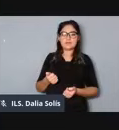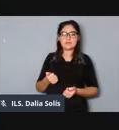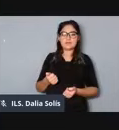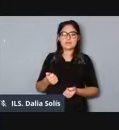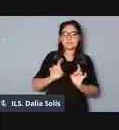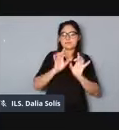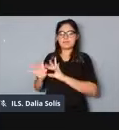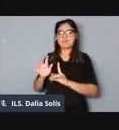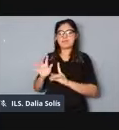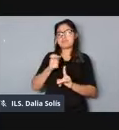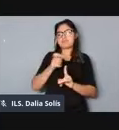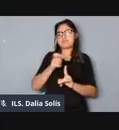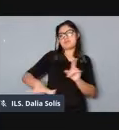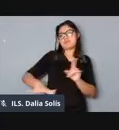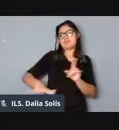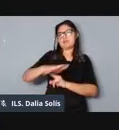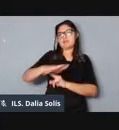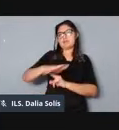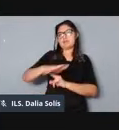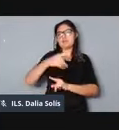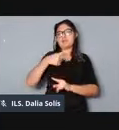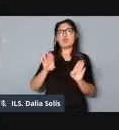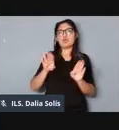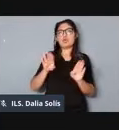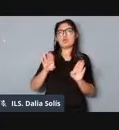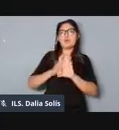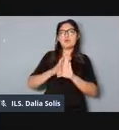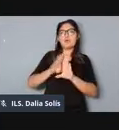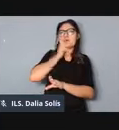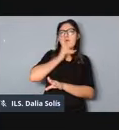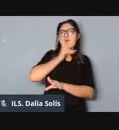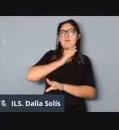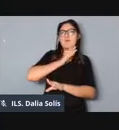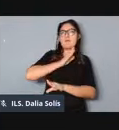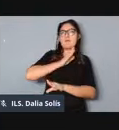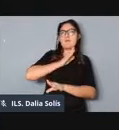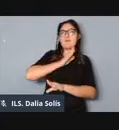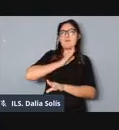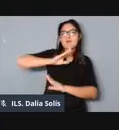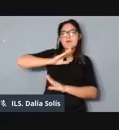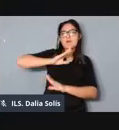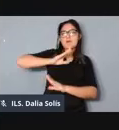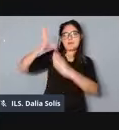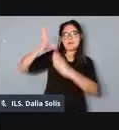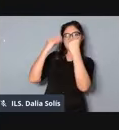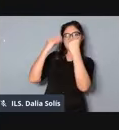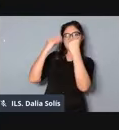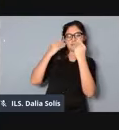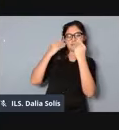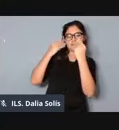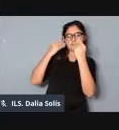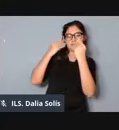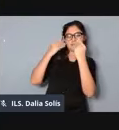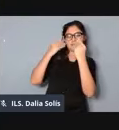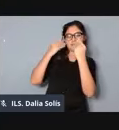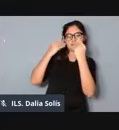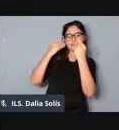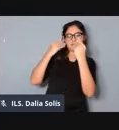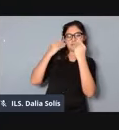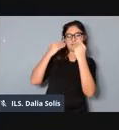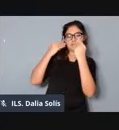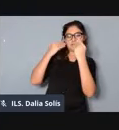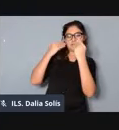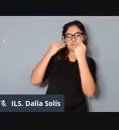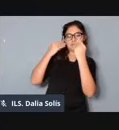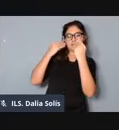criadas y cómo fuimos criados. Si tuvimos un nivel de exigencia, un nivel de crianza basada en la disciplina,